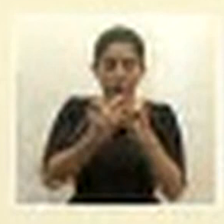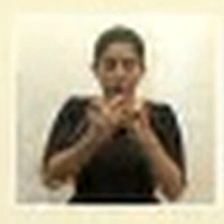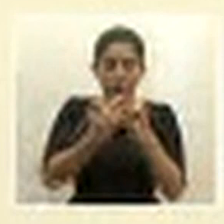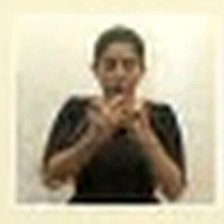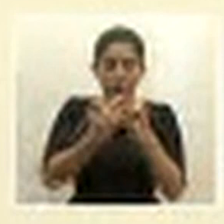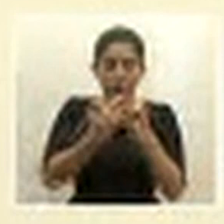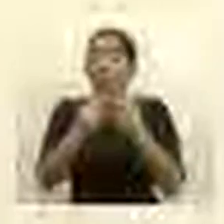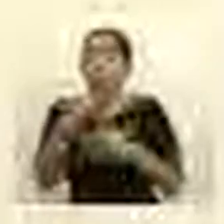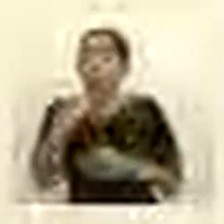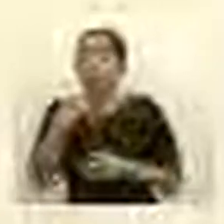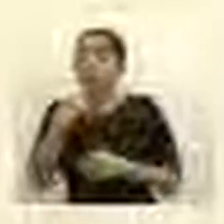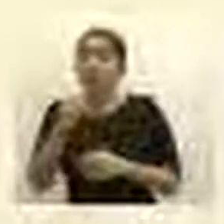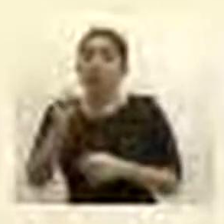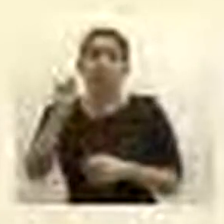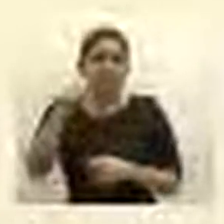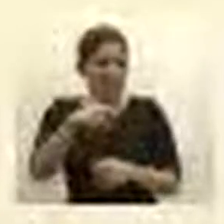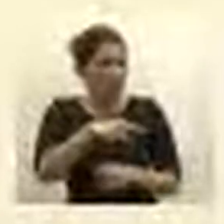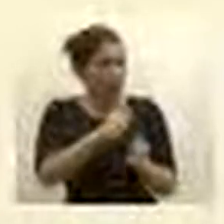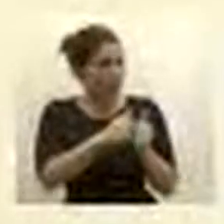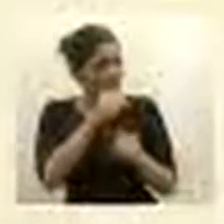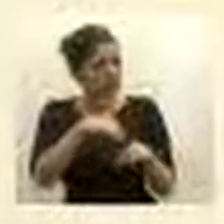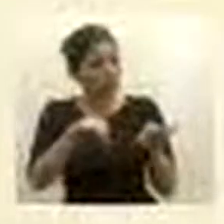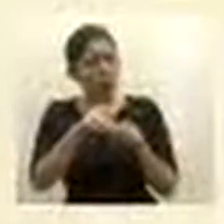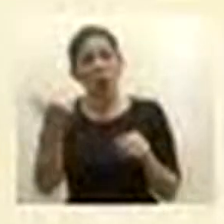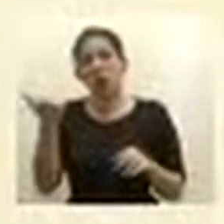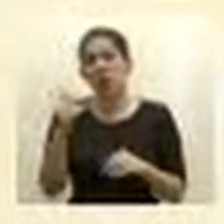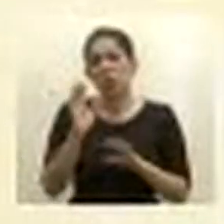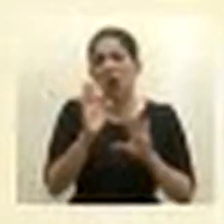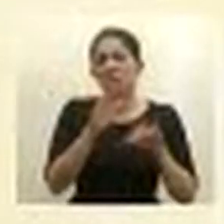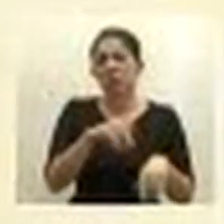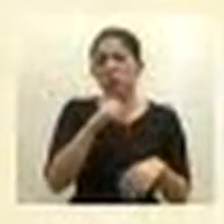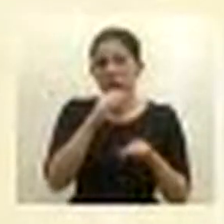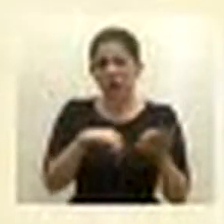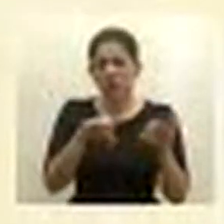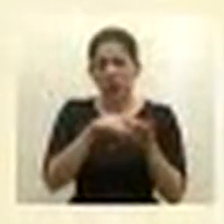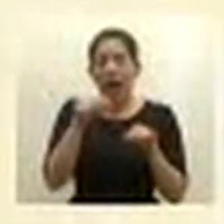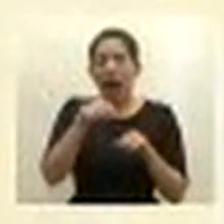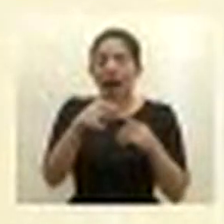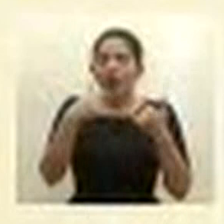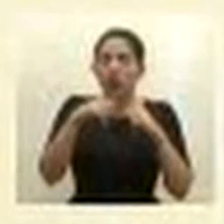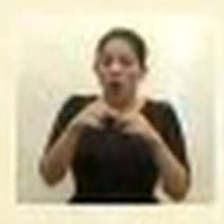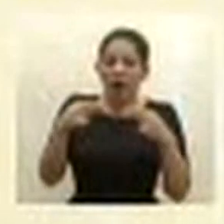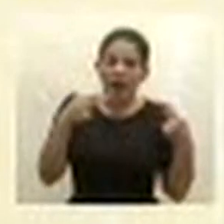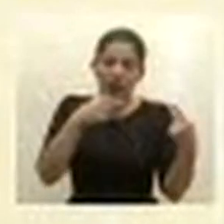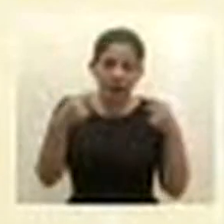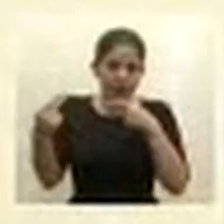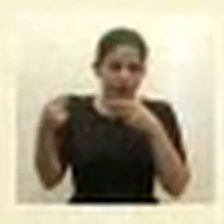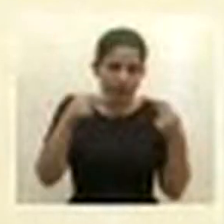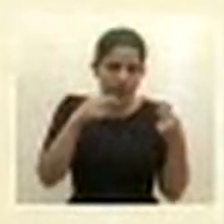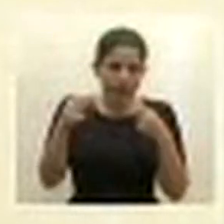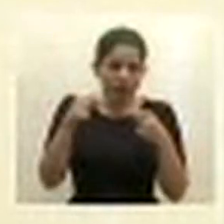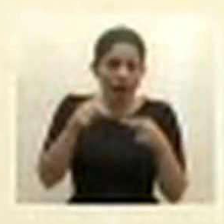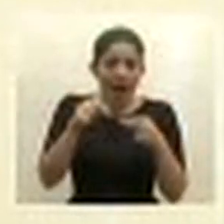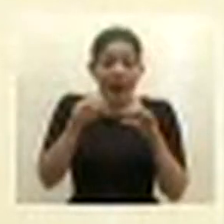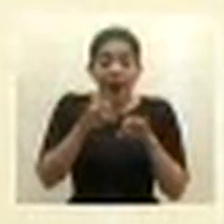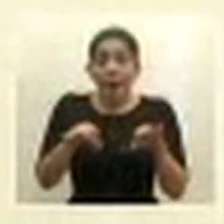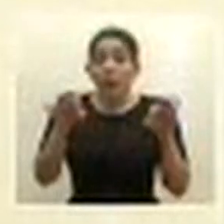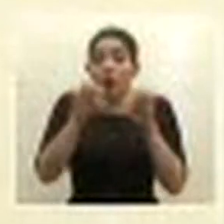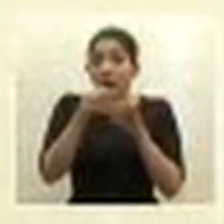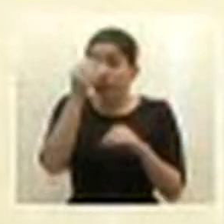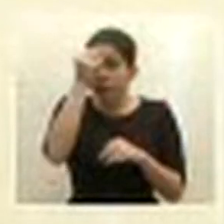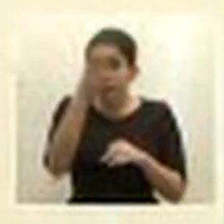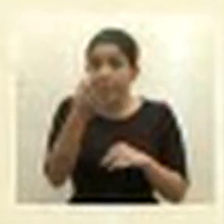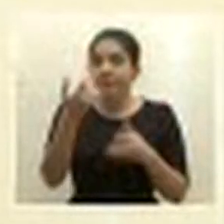Algunos han dicho que sí, que es más importante, otros que no es tanto. Hay en realidad todavía controversia. Es cierto que hay un contingente